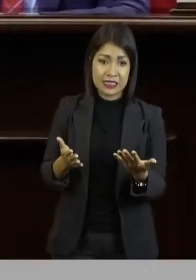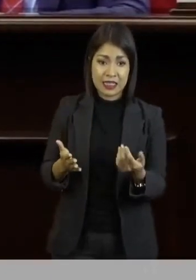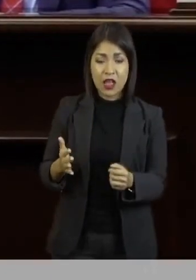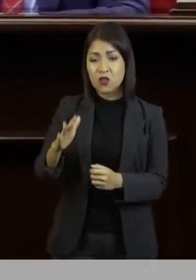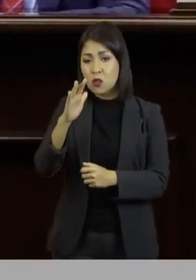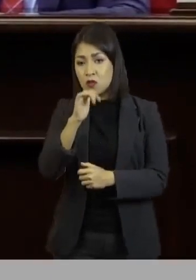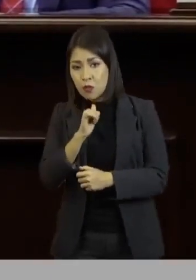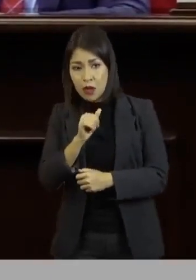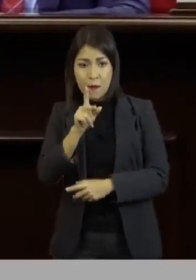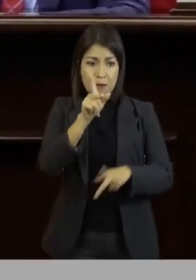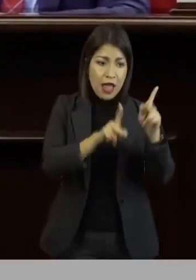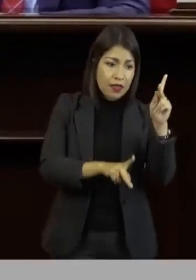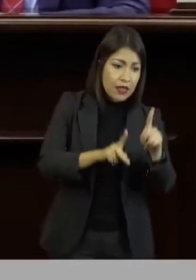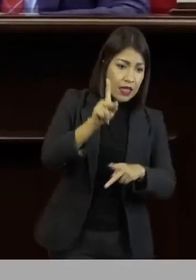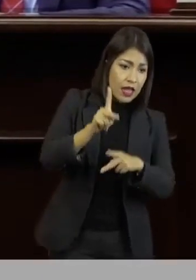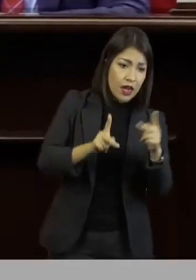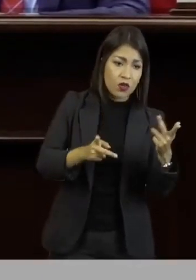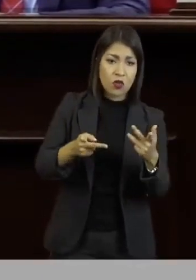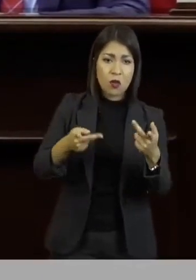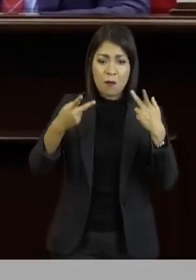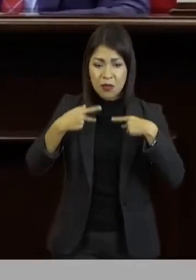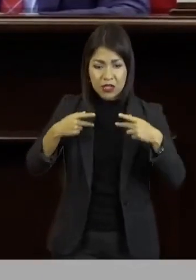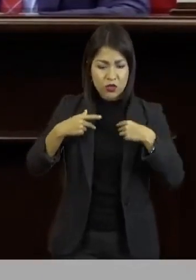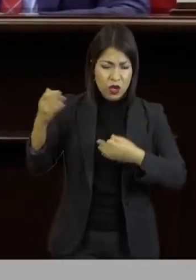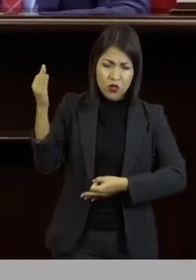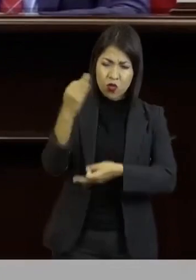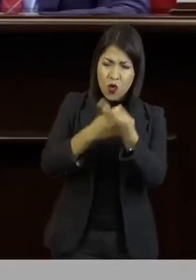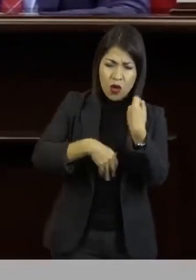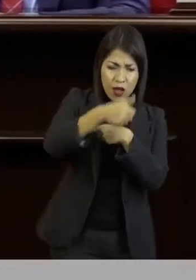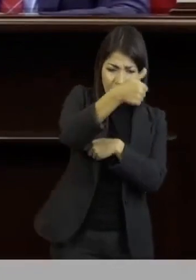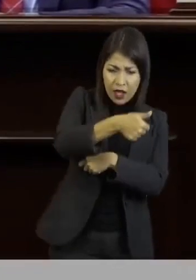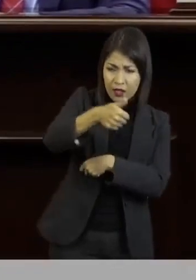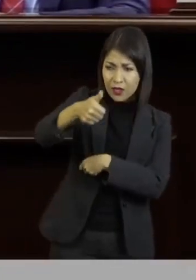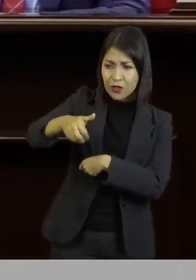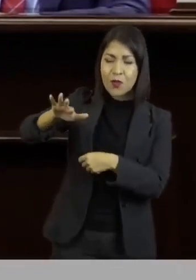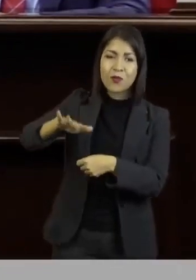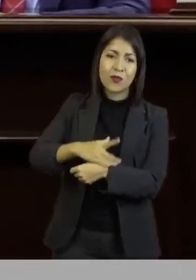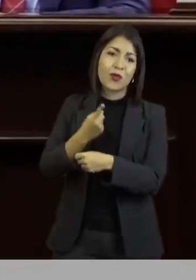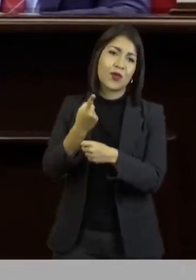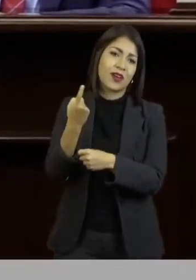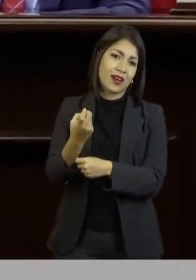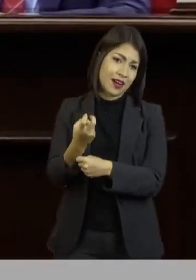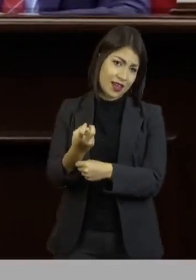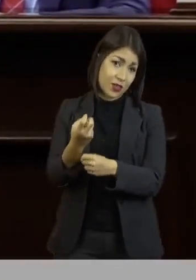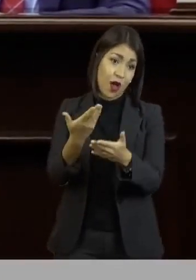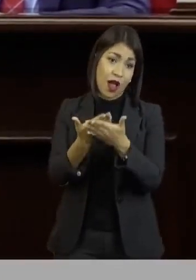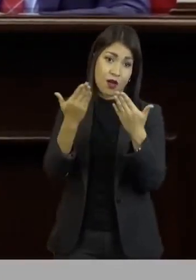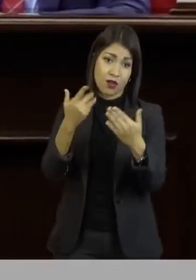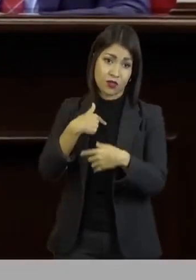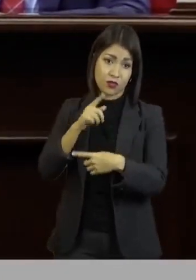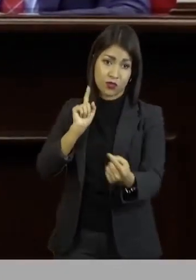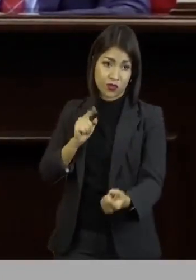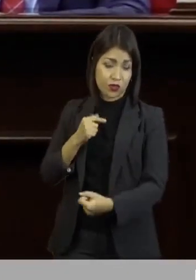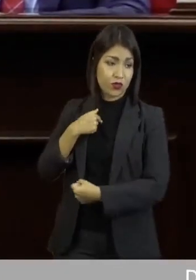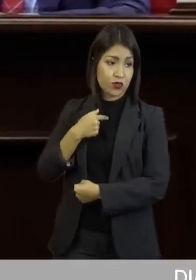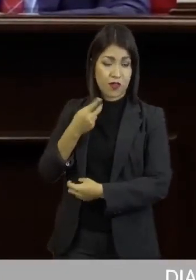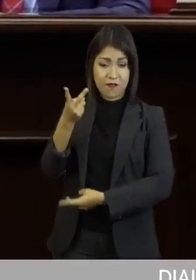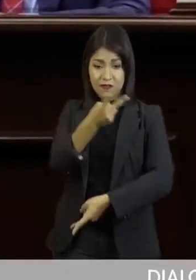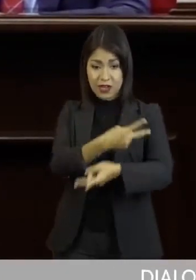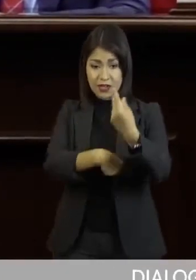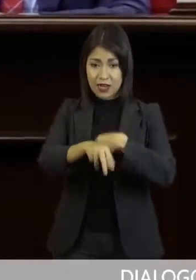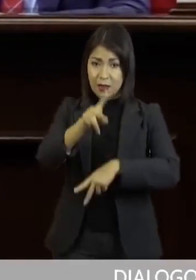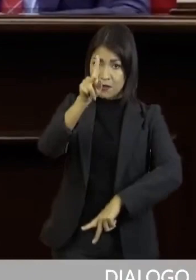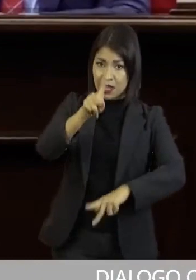platicar con todo el pueblo. Por eso lo estamos haciendo con ustedes, porque ustedes representan, en este